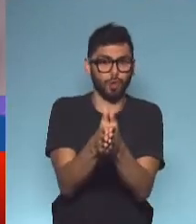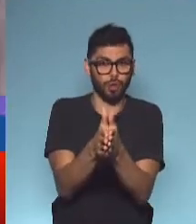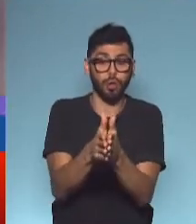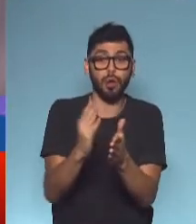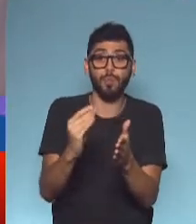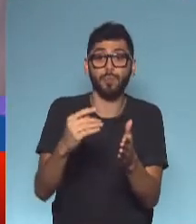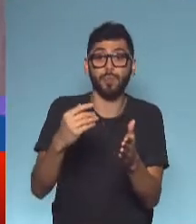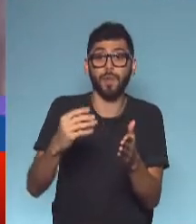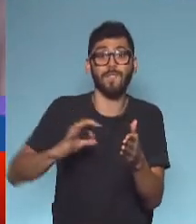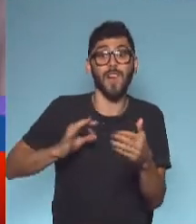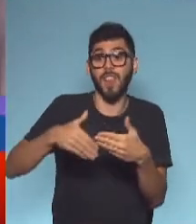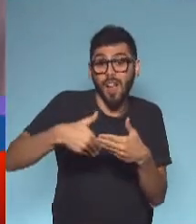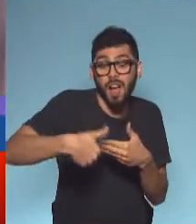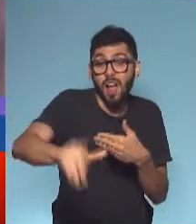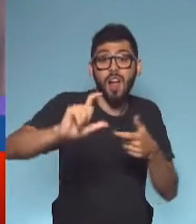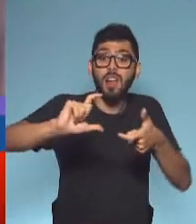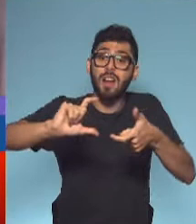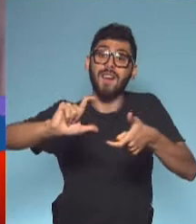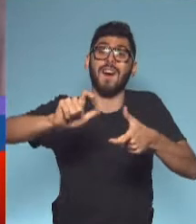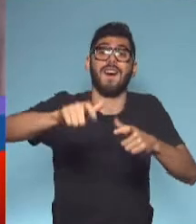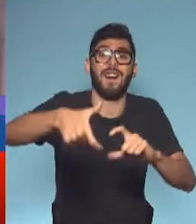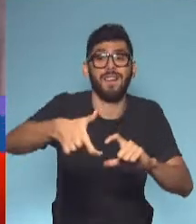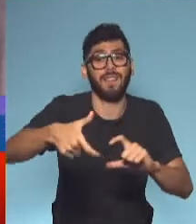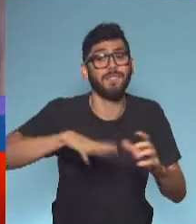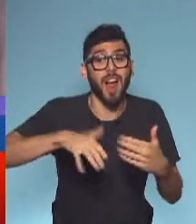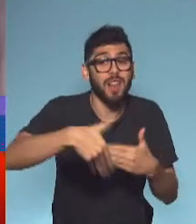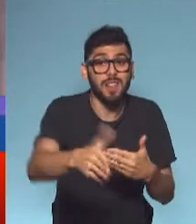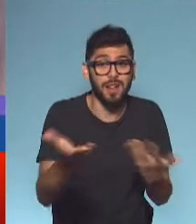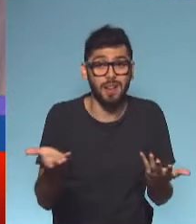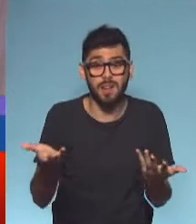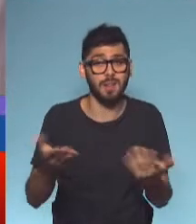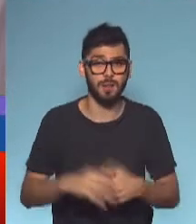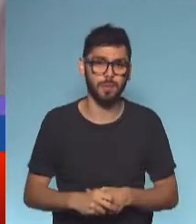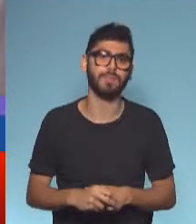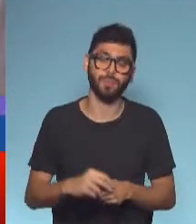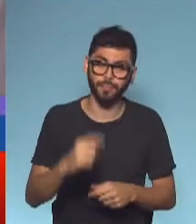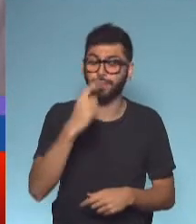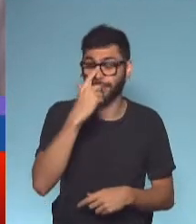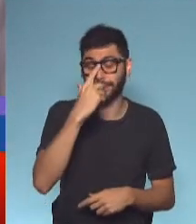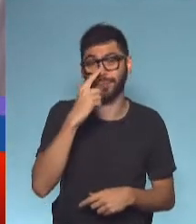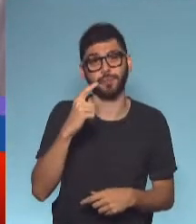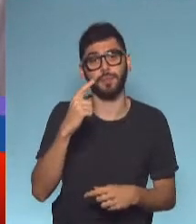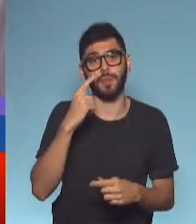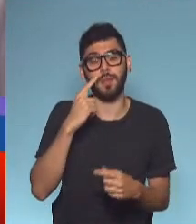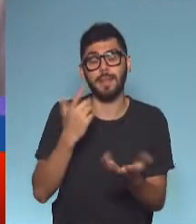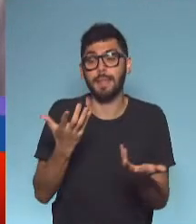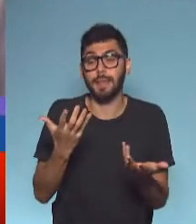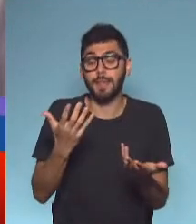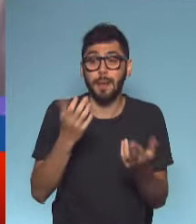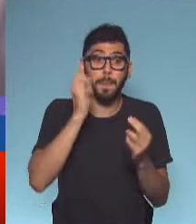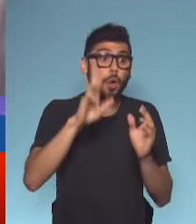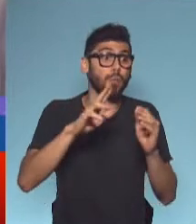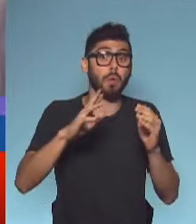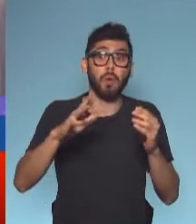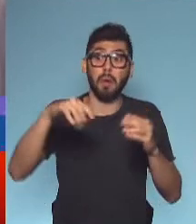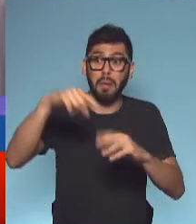año de transición todavía. Bien, lo peor que puede pasarnos es que este tema quede sujeto a discusiones o tensiones